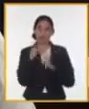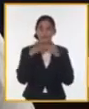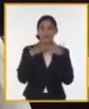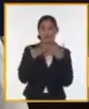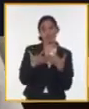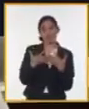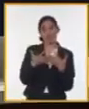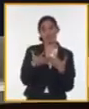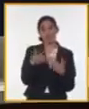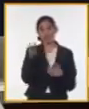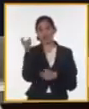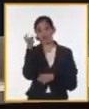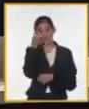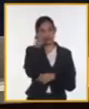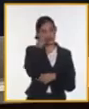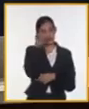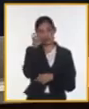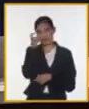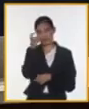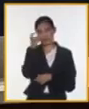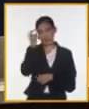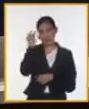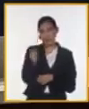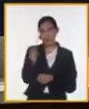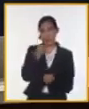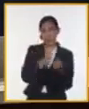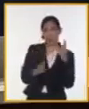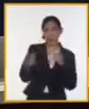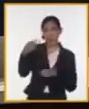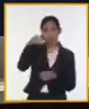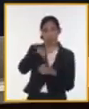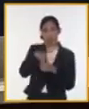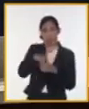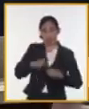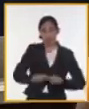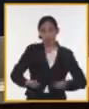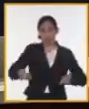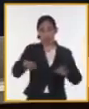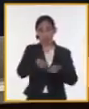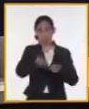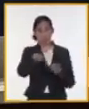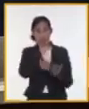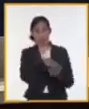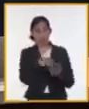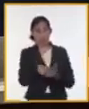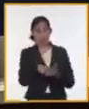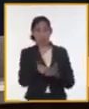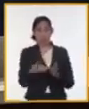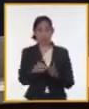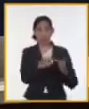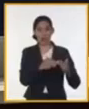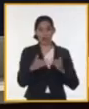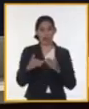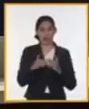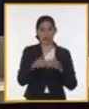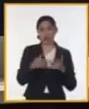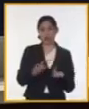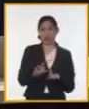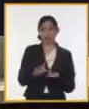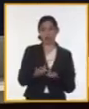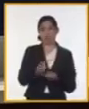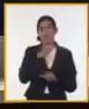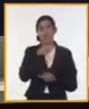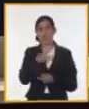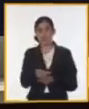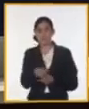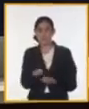de vigilancia a nivel de consejos populares en aquellos lugares donde no están dadas las condiciones para hacerlo, digamos, que a nivel de cuadra.